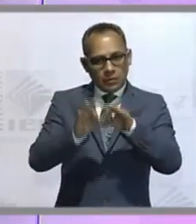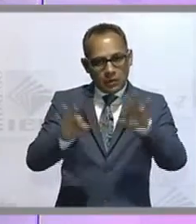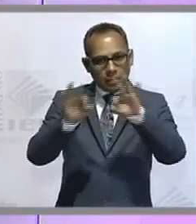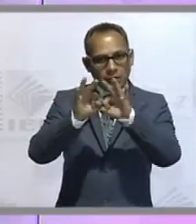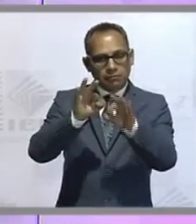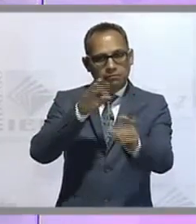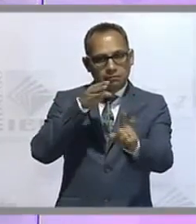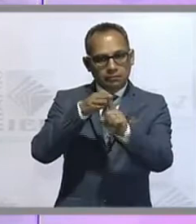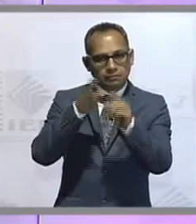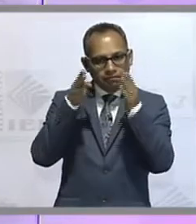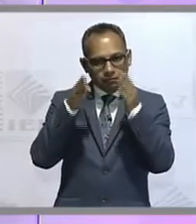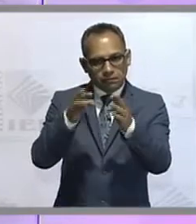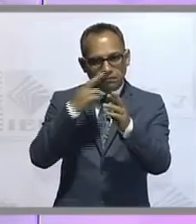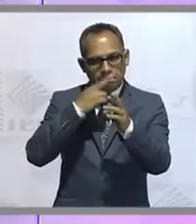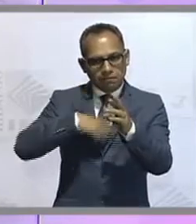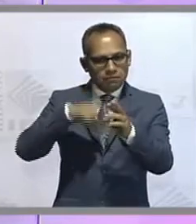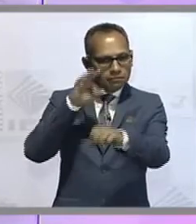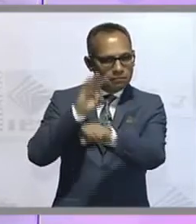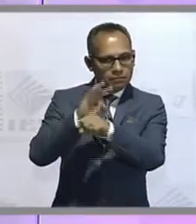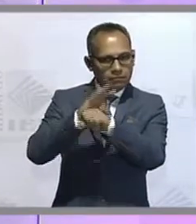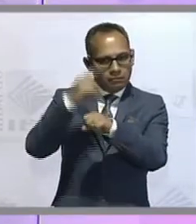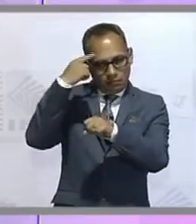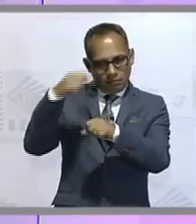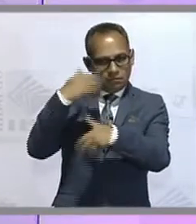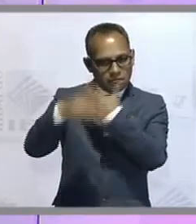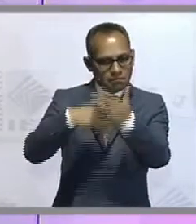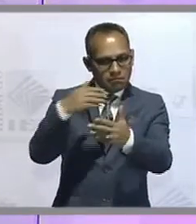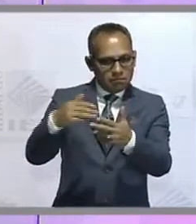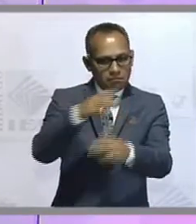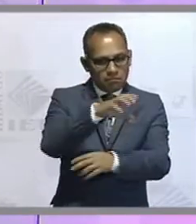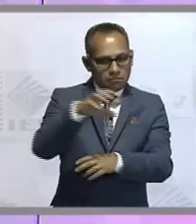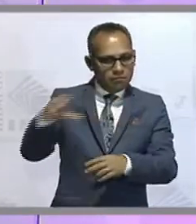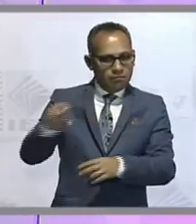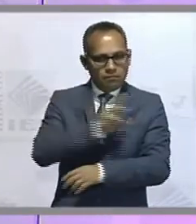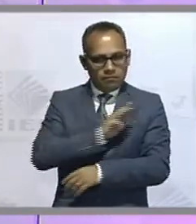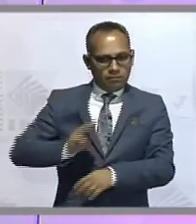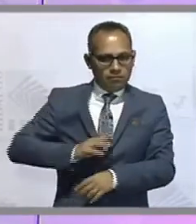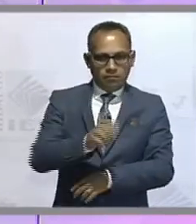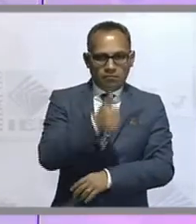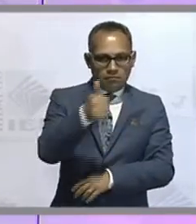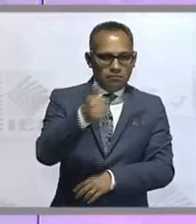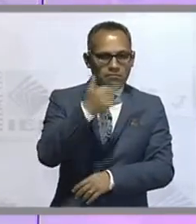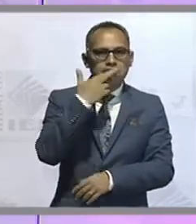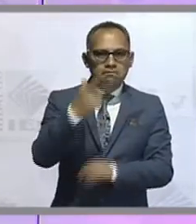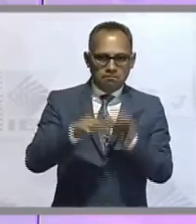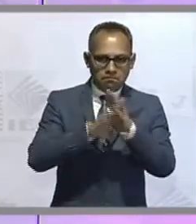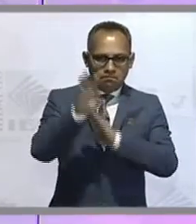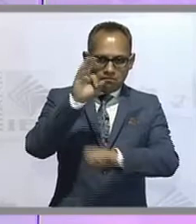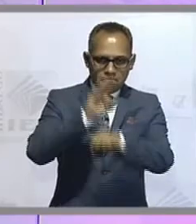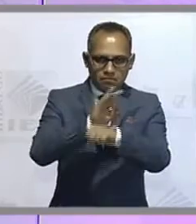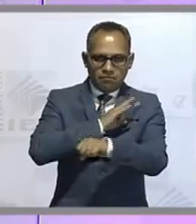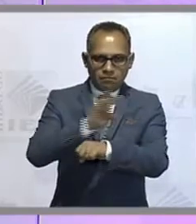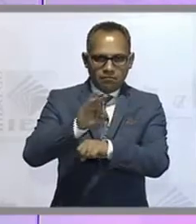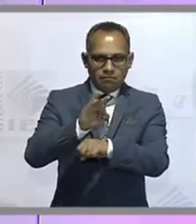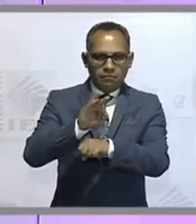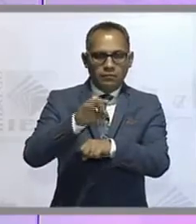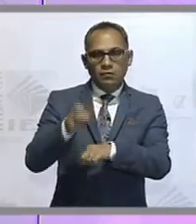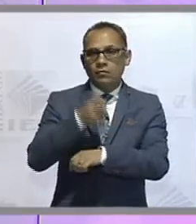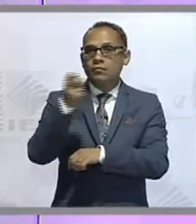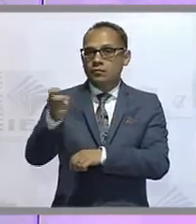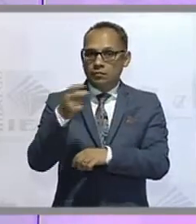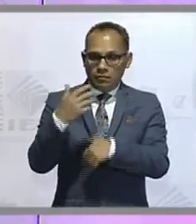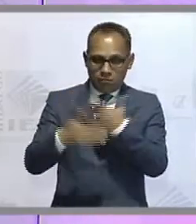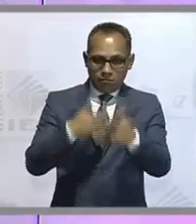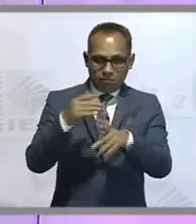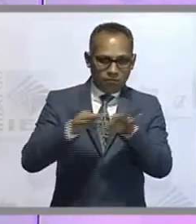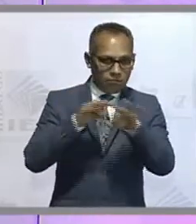elegiremos siempre por el bienestar de cada uno de estos seis municipios y por el bienestar de hidalgo debemos de crear empleos de calidad en 'hidalgo' se puso